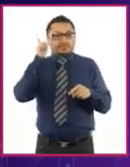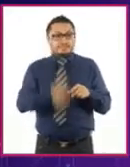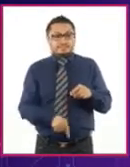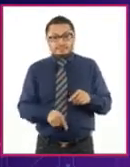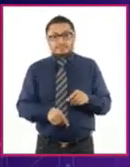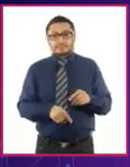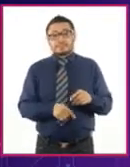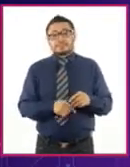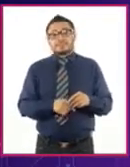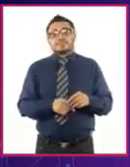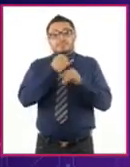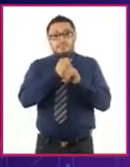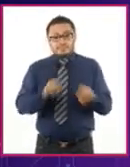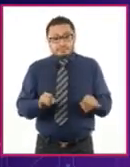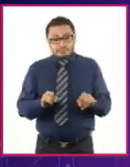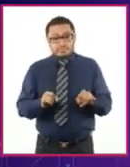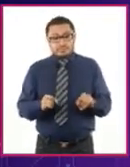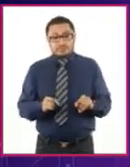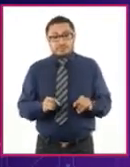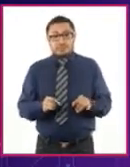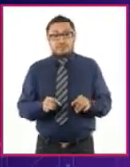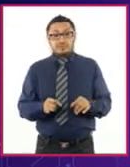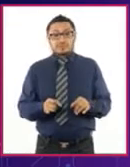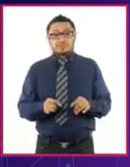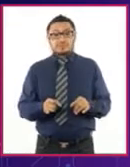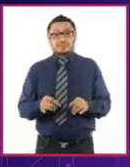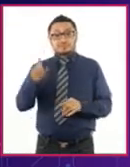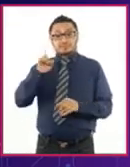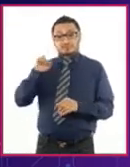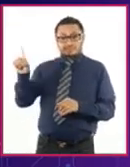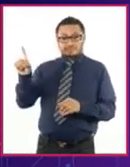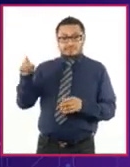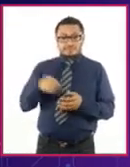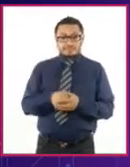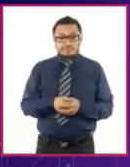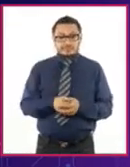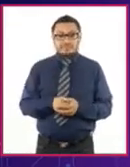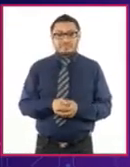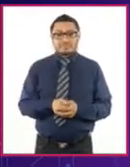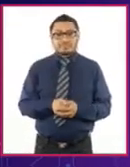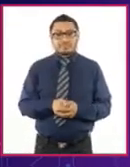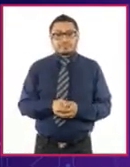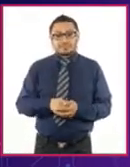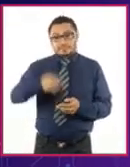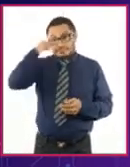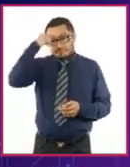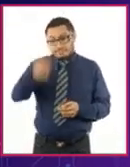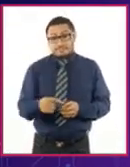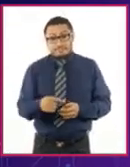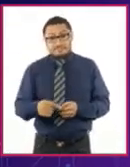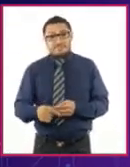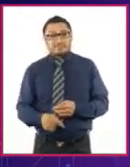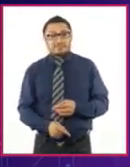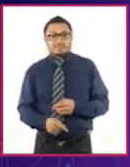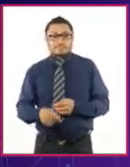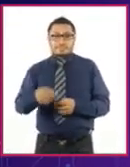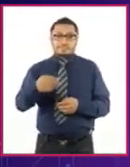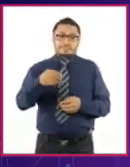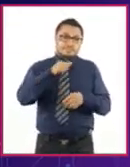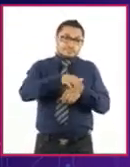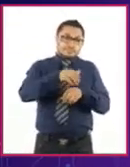término independiente del miembro derecho. Esto con el fin de operar con números